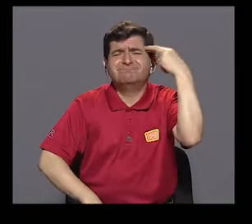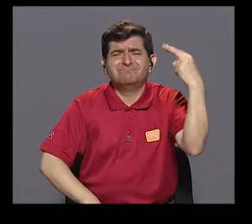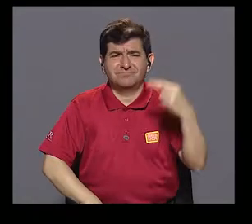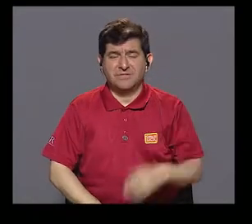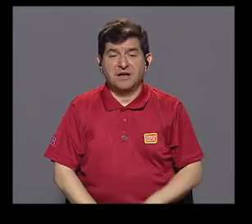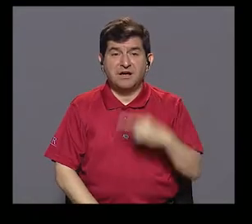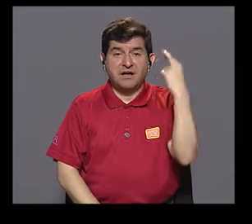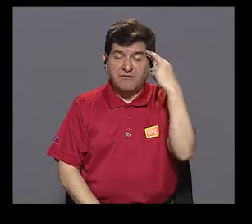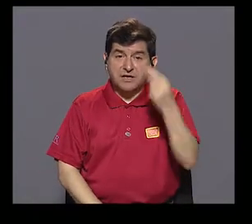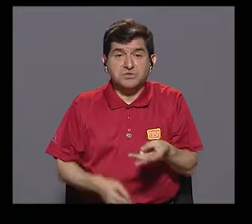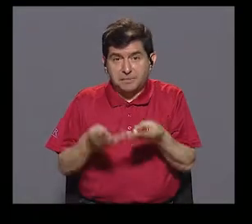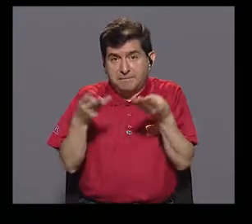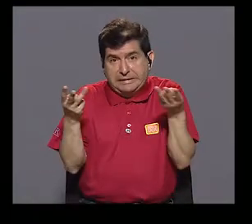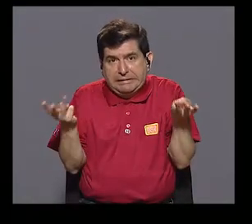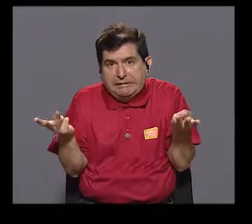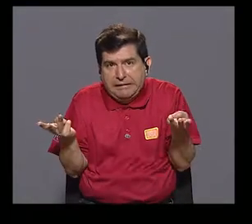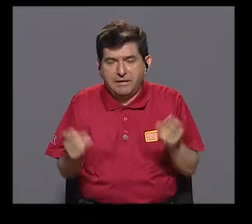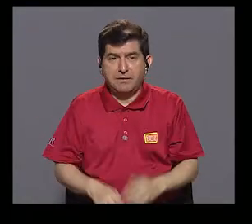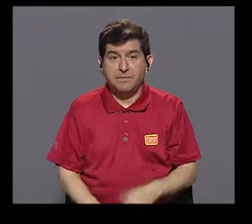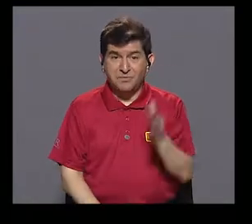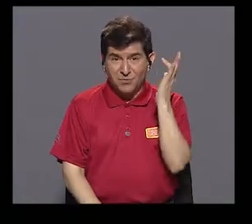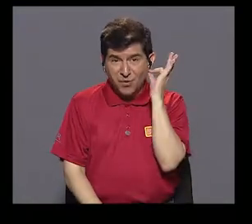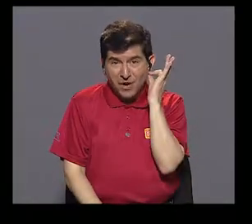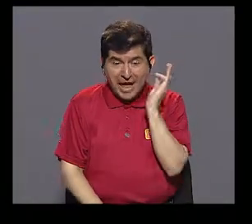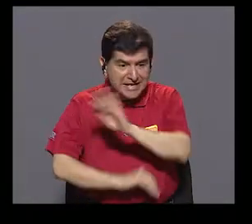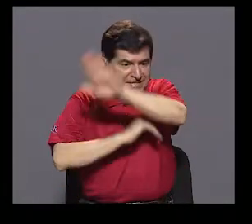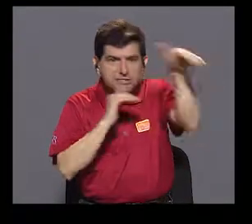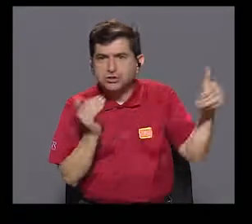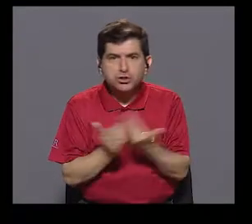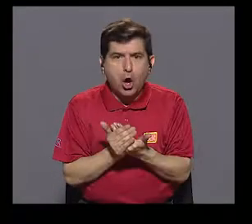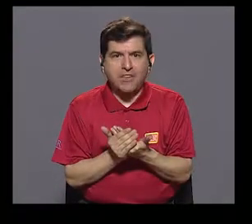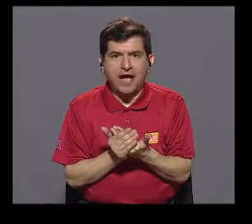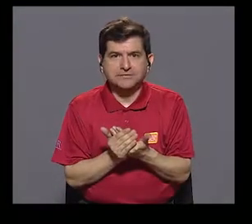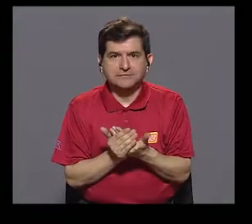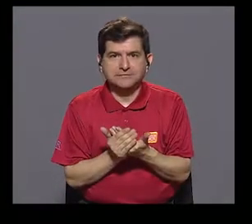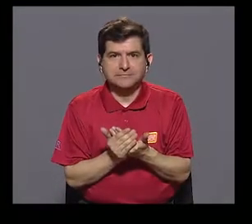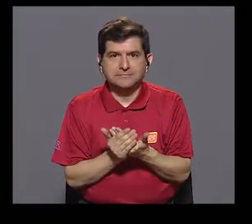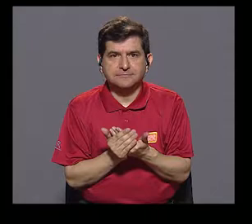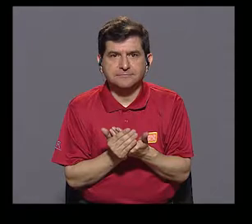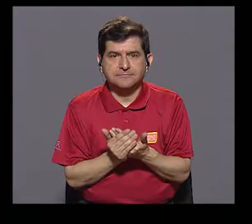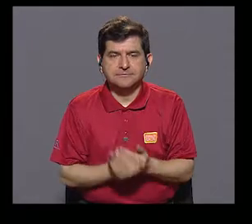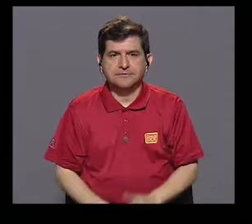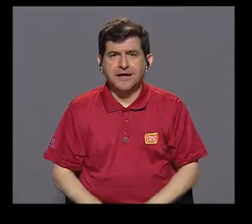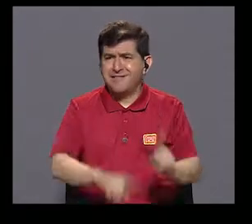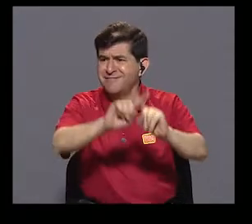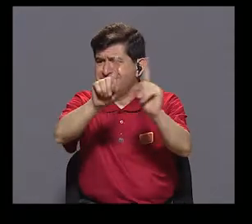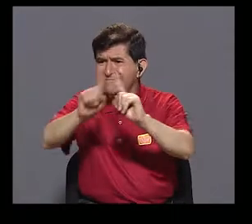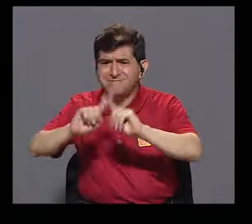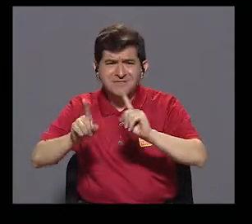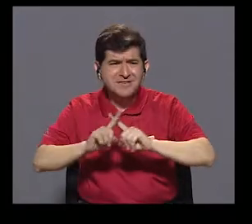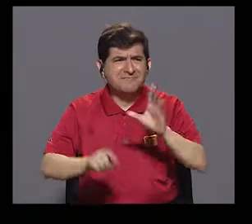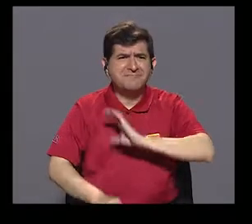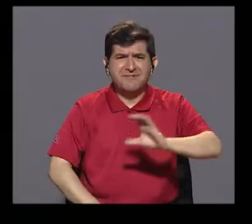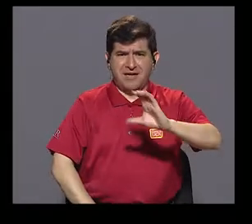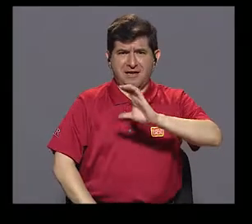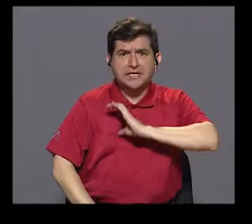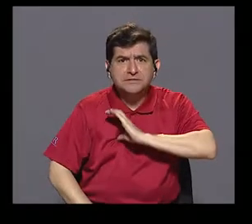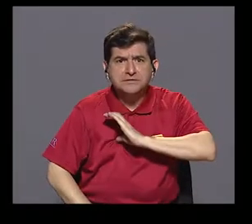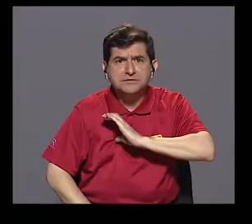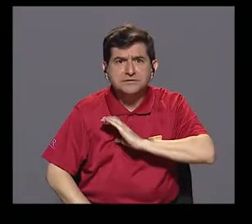razones. Por razones materiales. Y las mujeres todas cruzando las